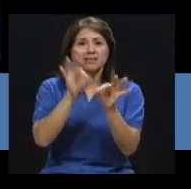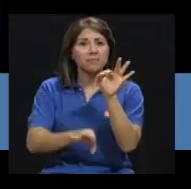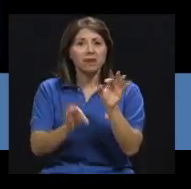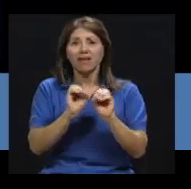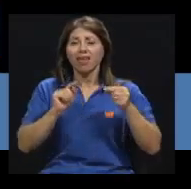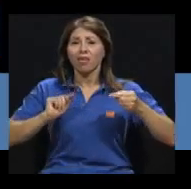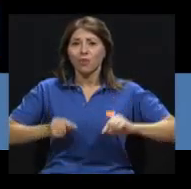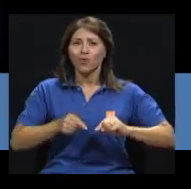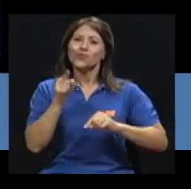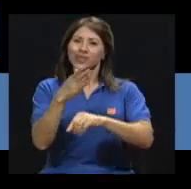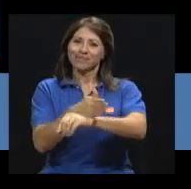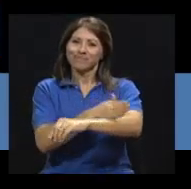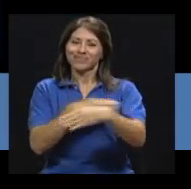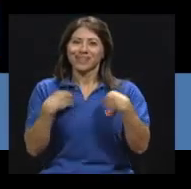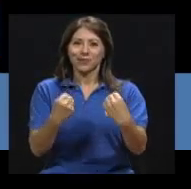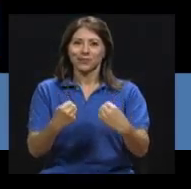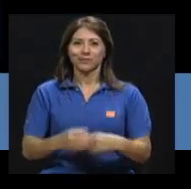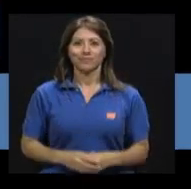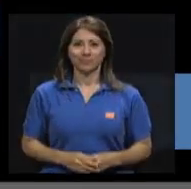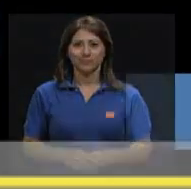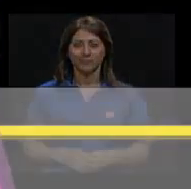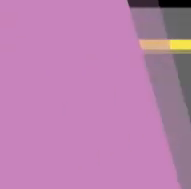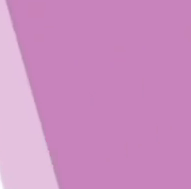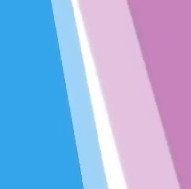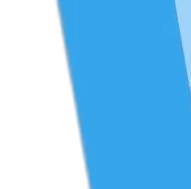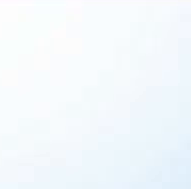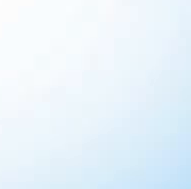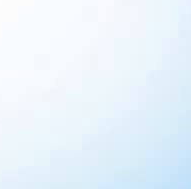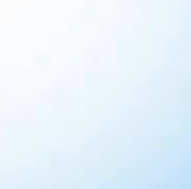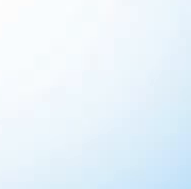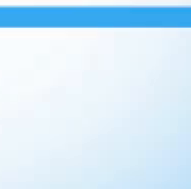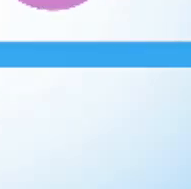ha dado un gran avance en la mejora de su salud.